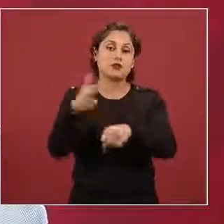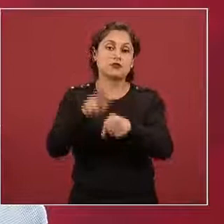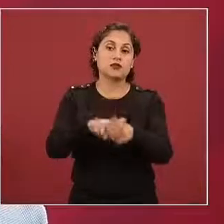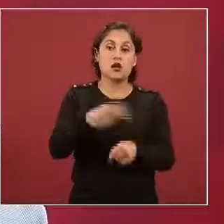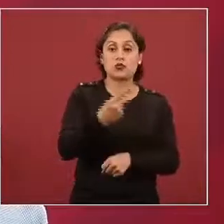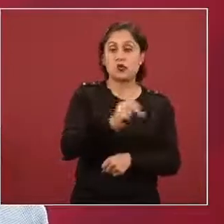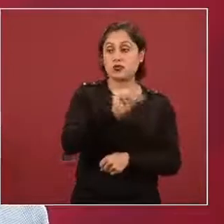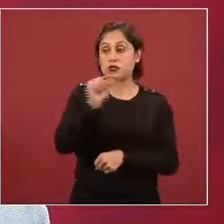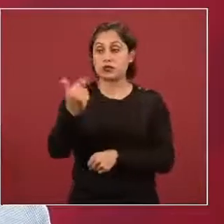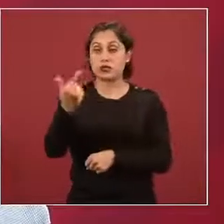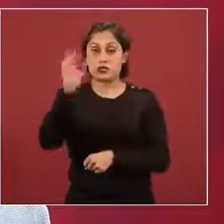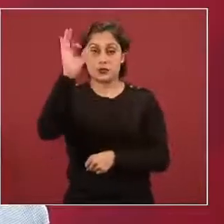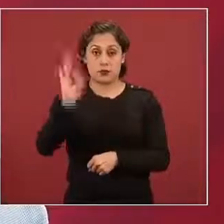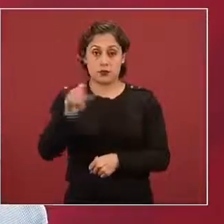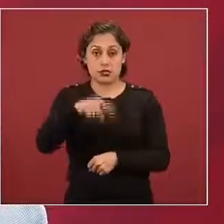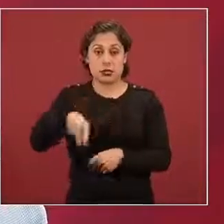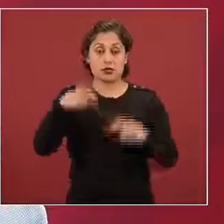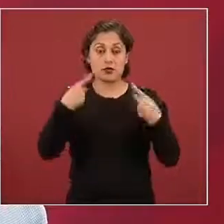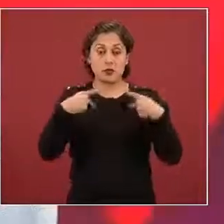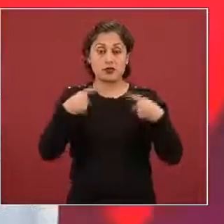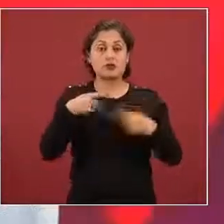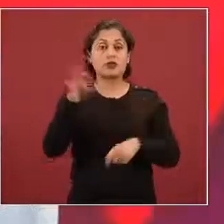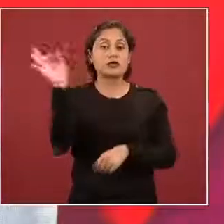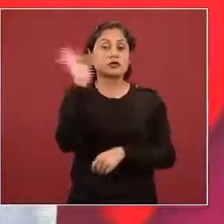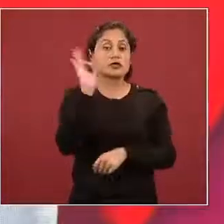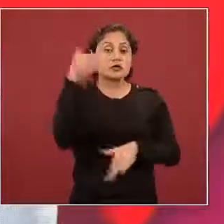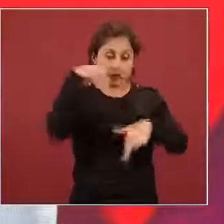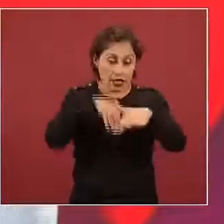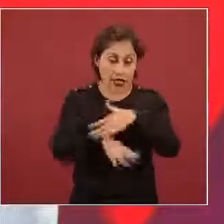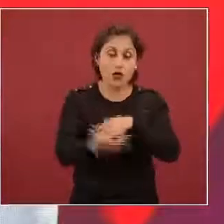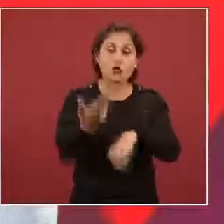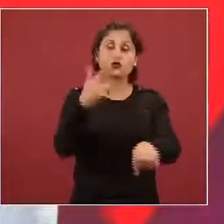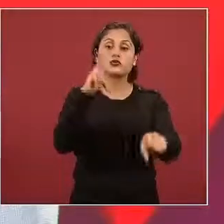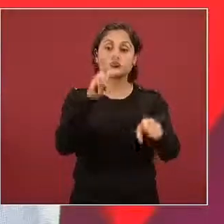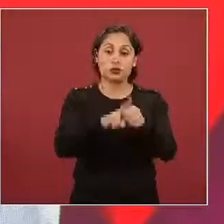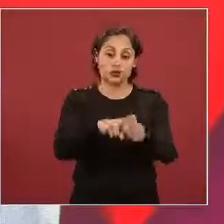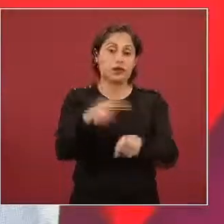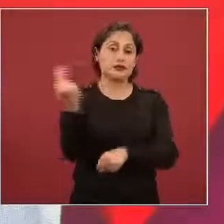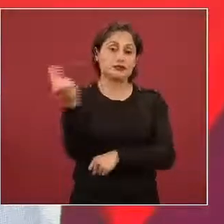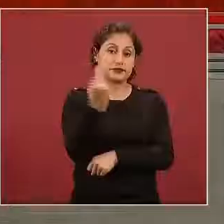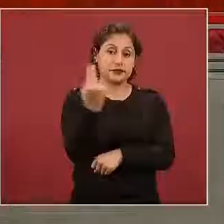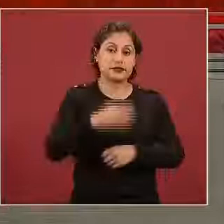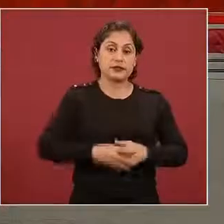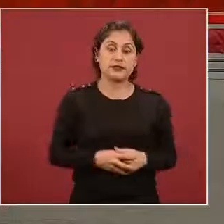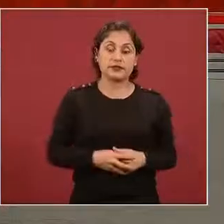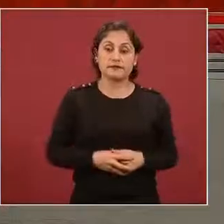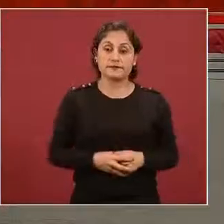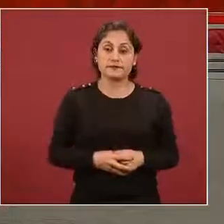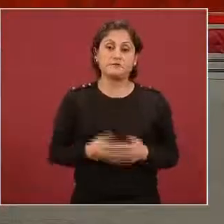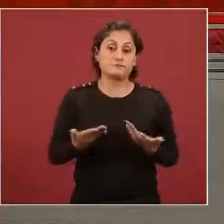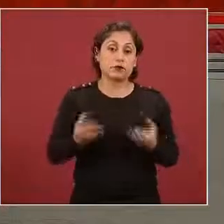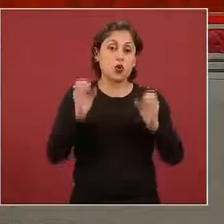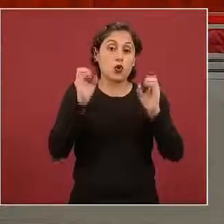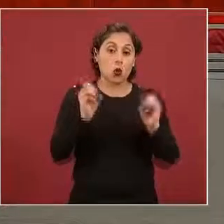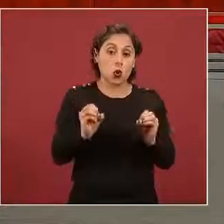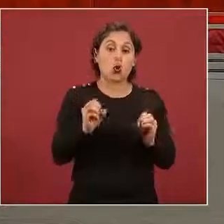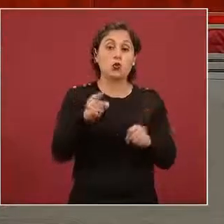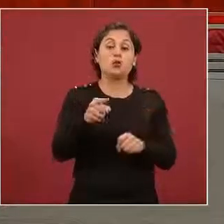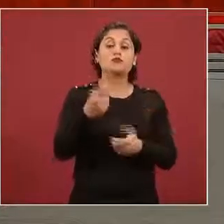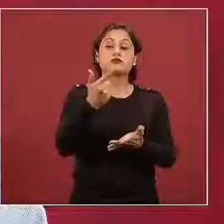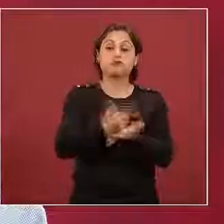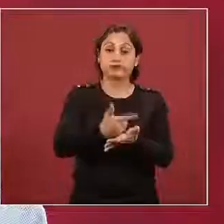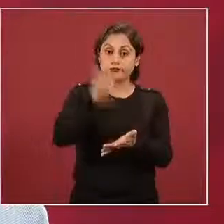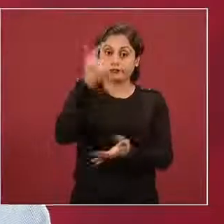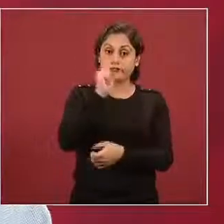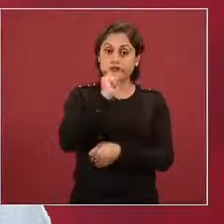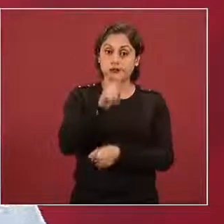el padecimiento, podrían necesitar atención hospitalaria, incluso de medicina crítica. Entonces es